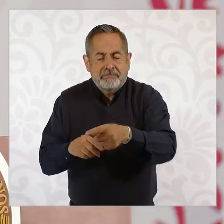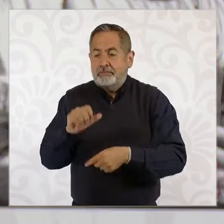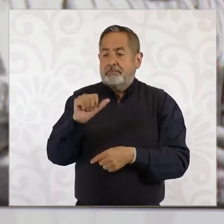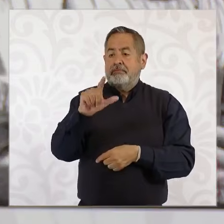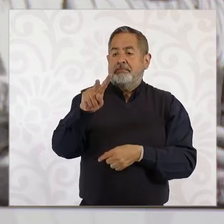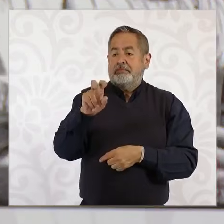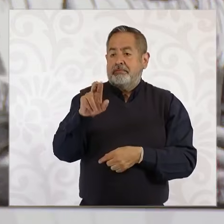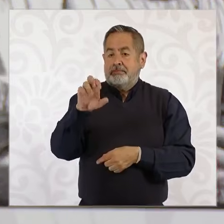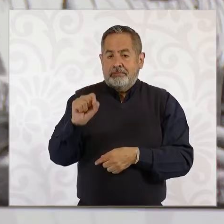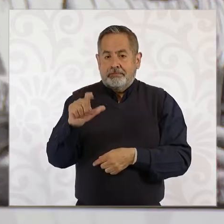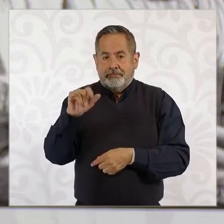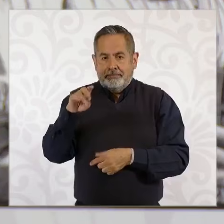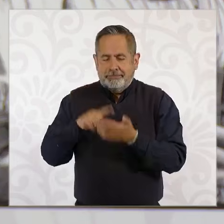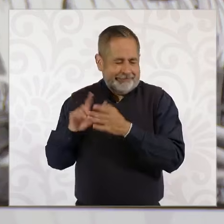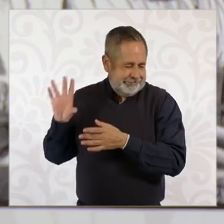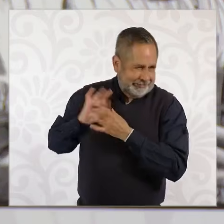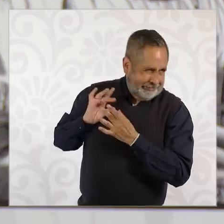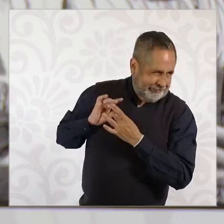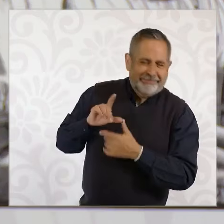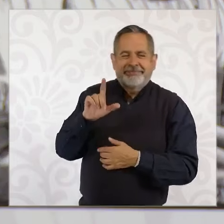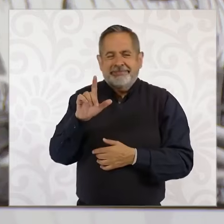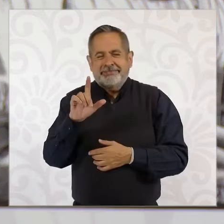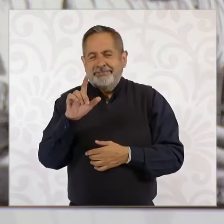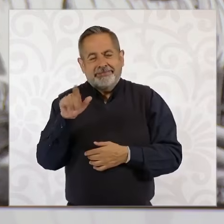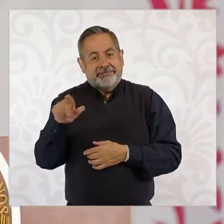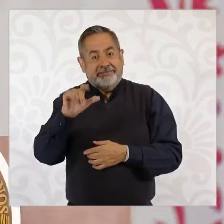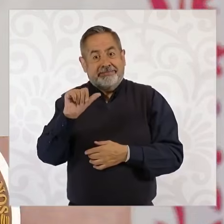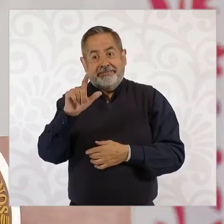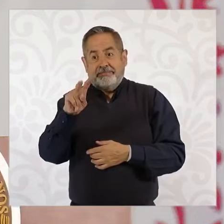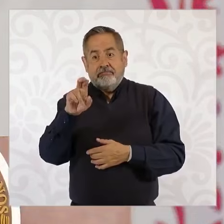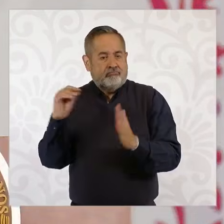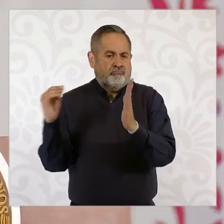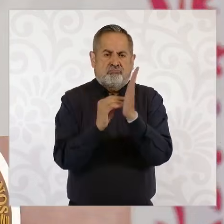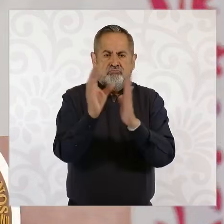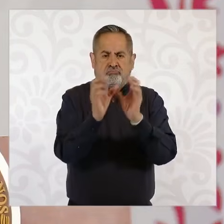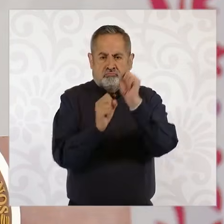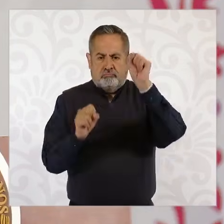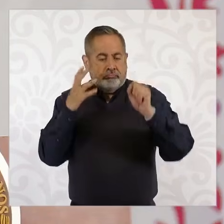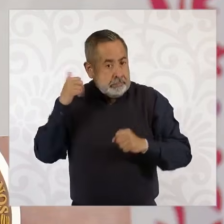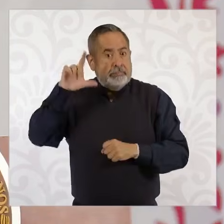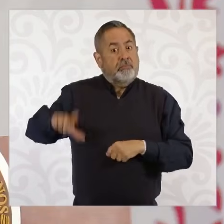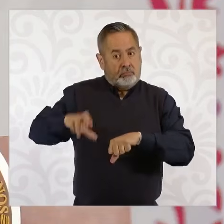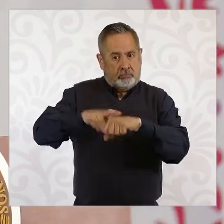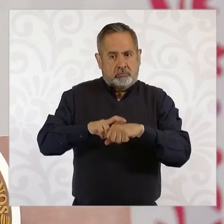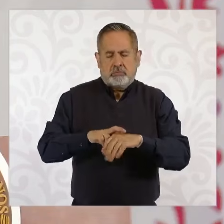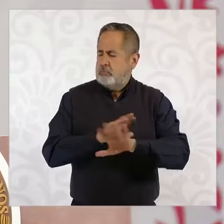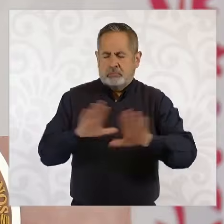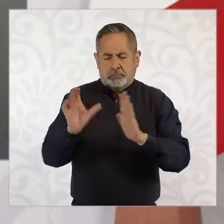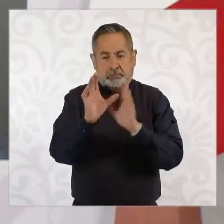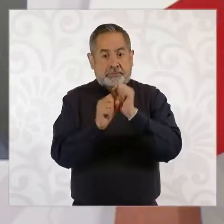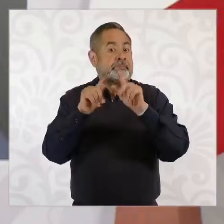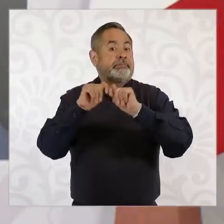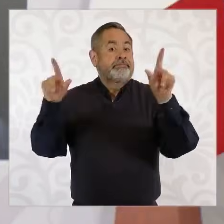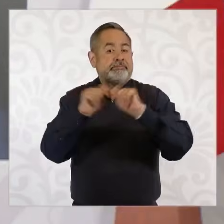Álvarez Lima, allá me están soplando desde allá atrás. Álvarez Lima puso eso en la Constitución cuando fue gobernador, en la Constitución de Tlaxcala. Entonces